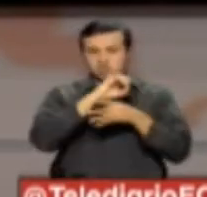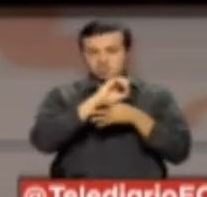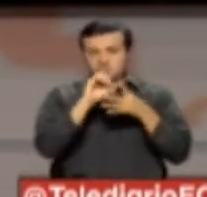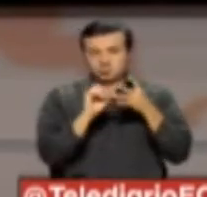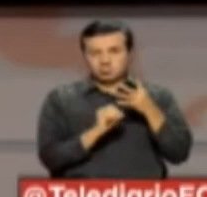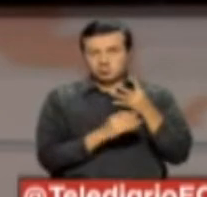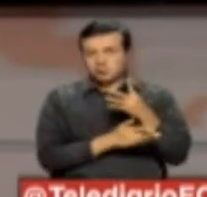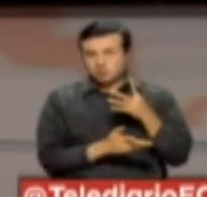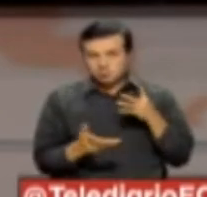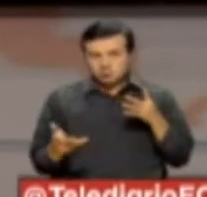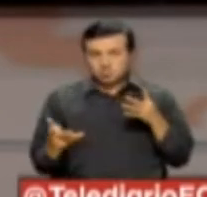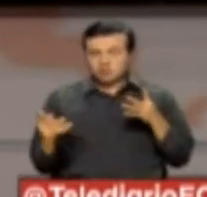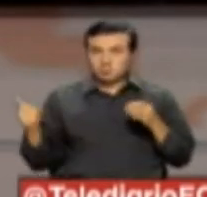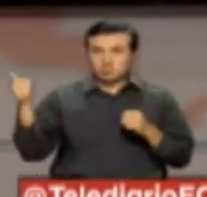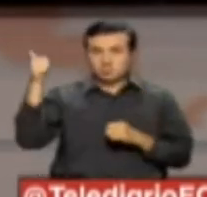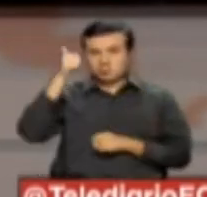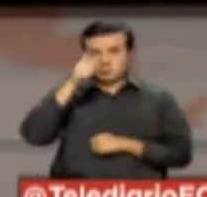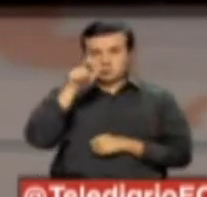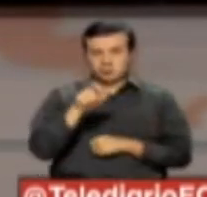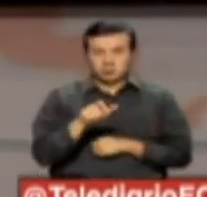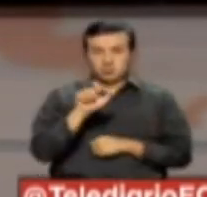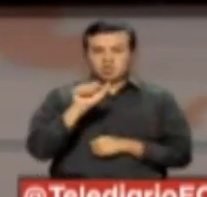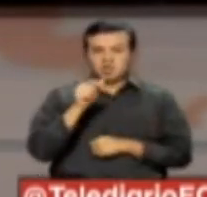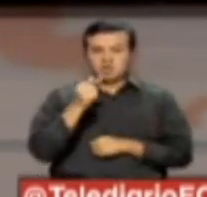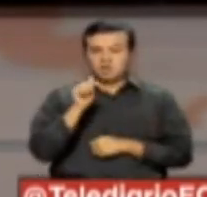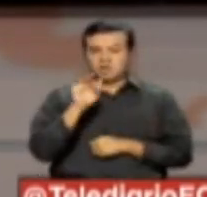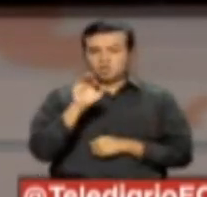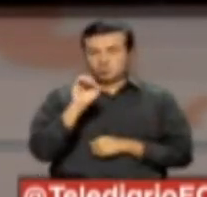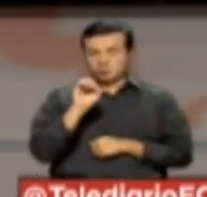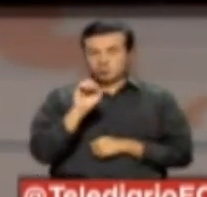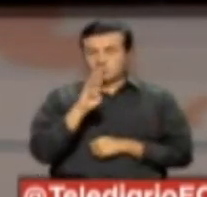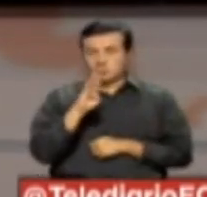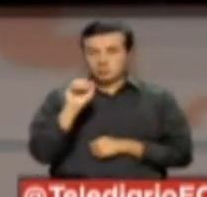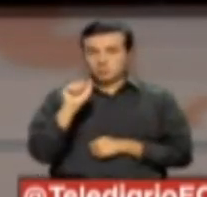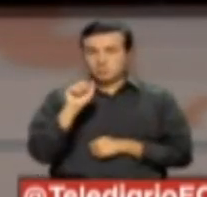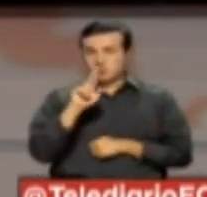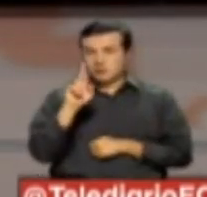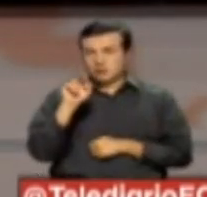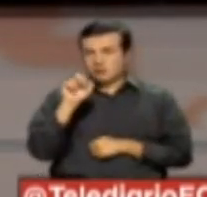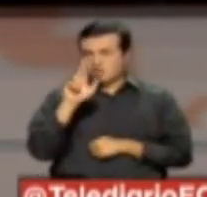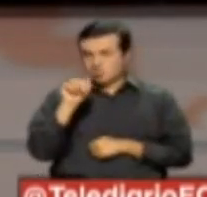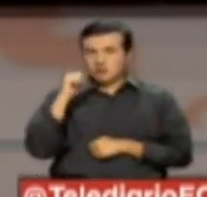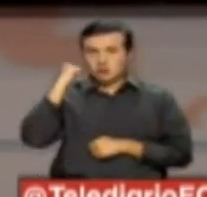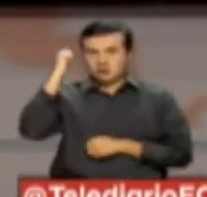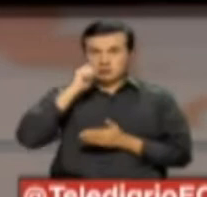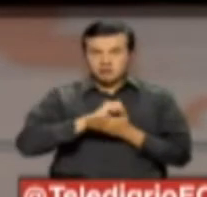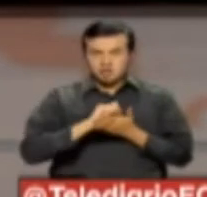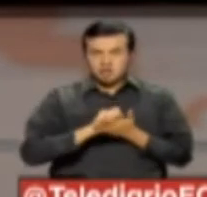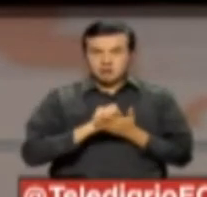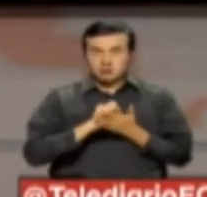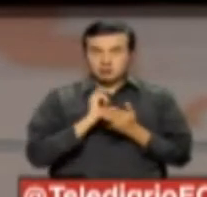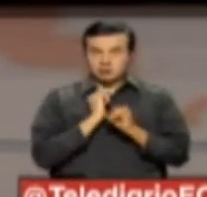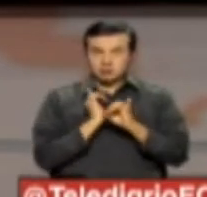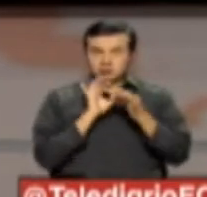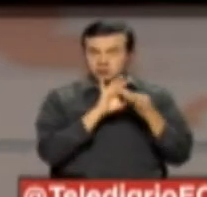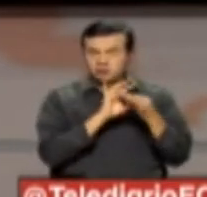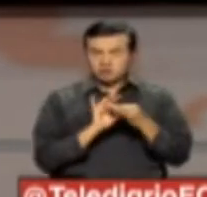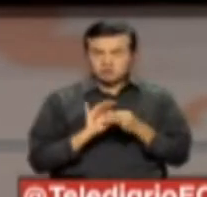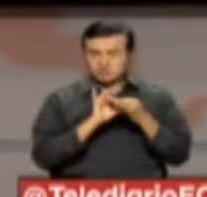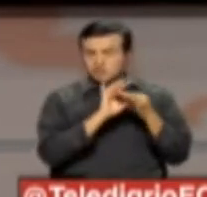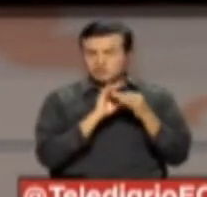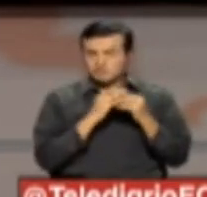la cabeza del doctor augusto barrera y el servicio nacional derechos intelectuales como una entidad adscrita en esta institución